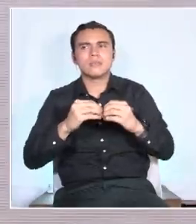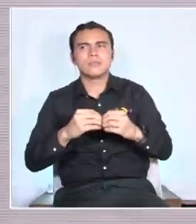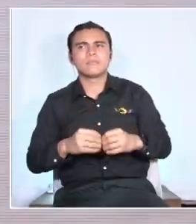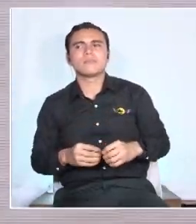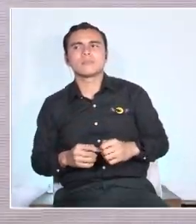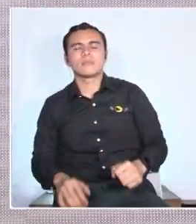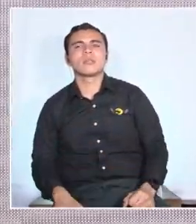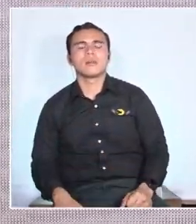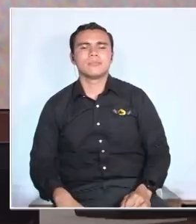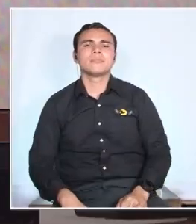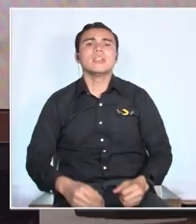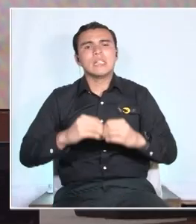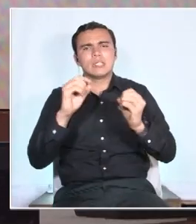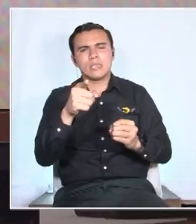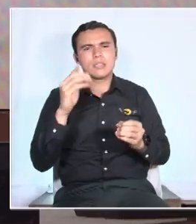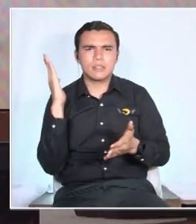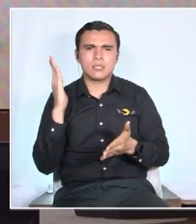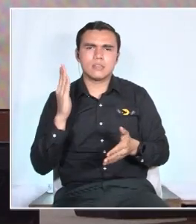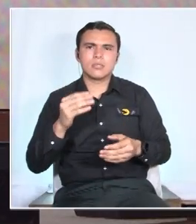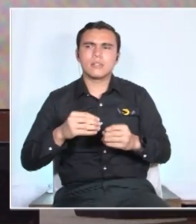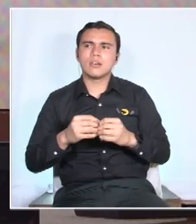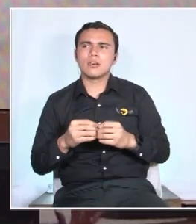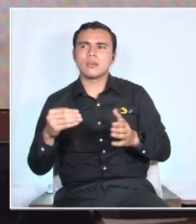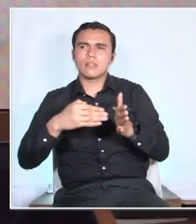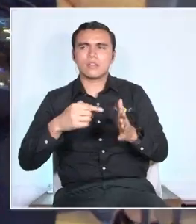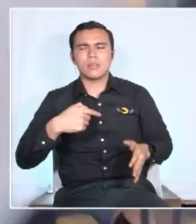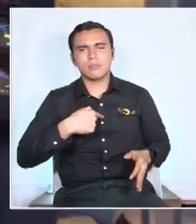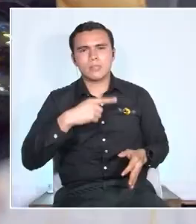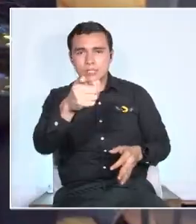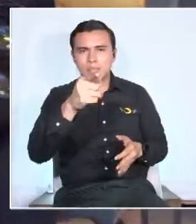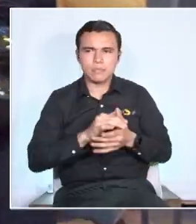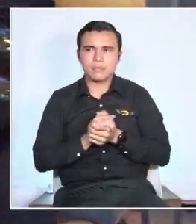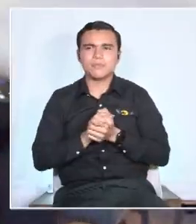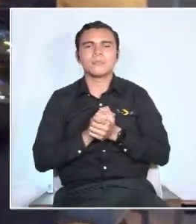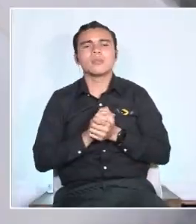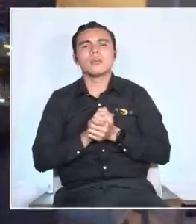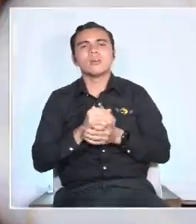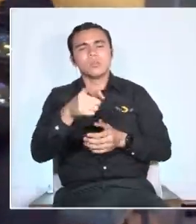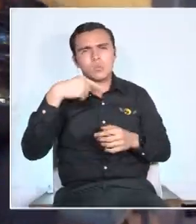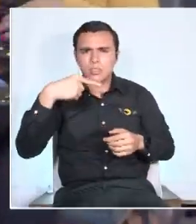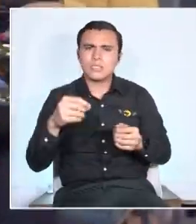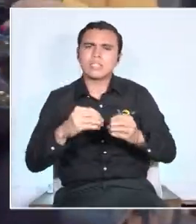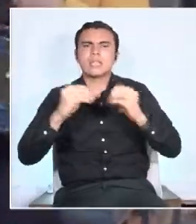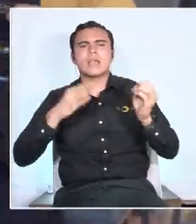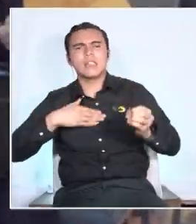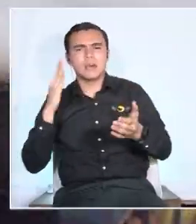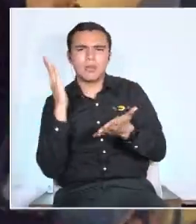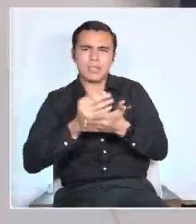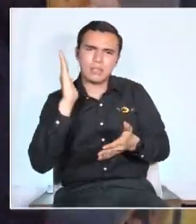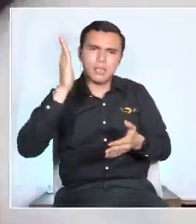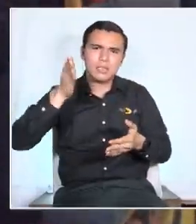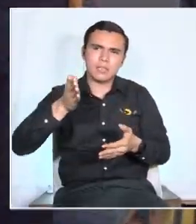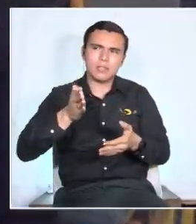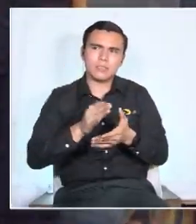frente. Nadie te hará frente. Cuando tú sabes que Dios está contigo, tú dices: nadie me hace frente,